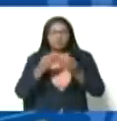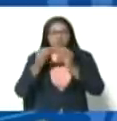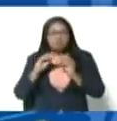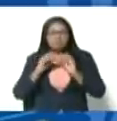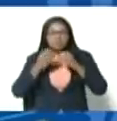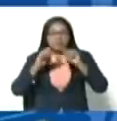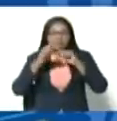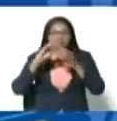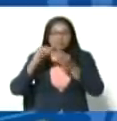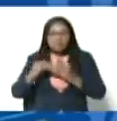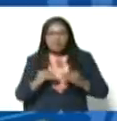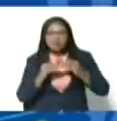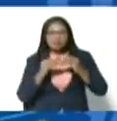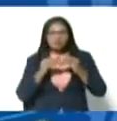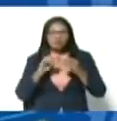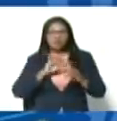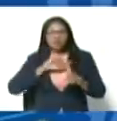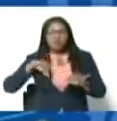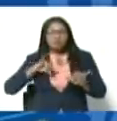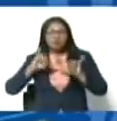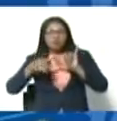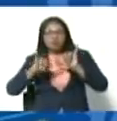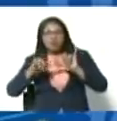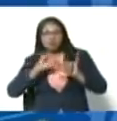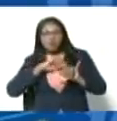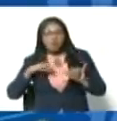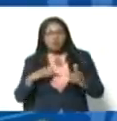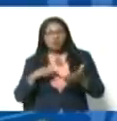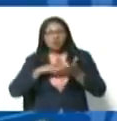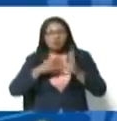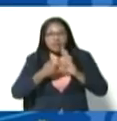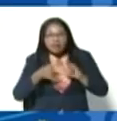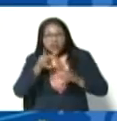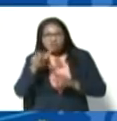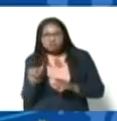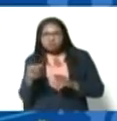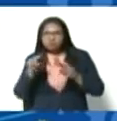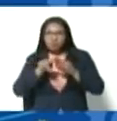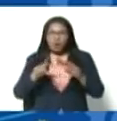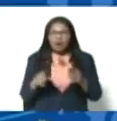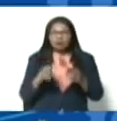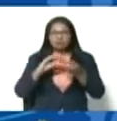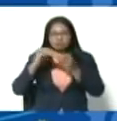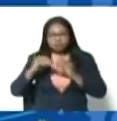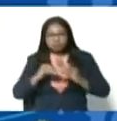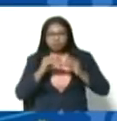nuestros instrumentos, con nuestros ingenieros, con nuestros técnicos, con nuestros mecánicos,